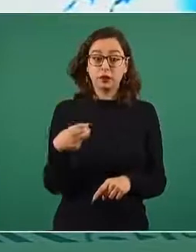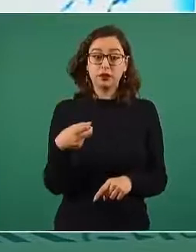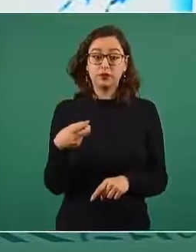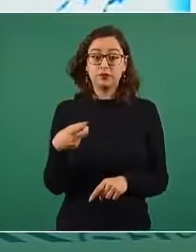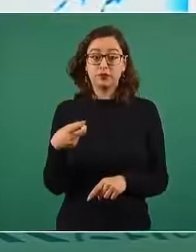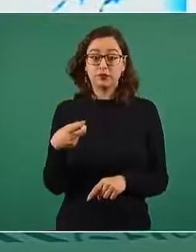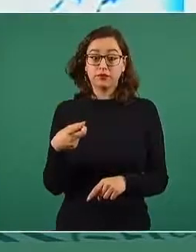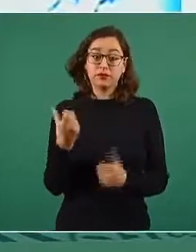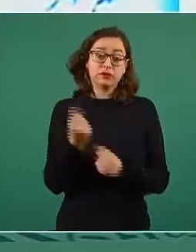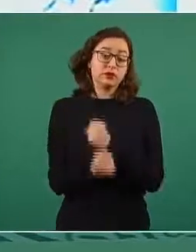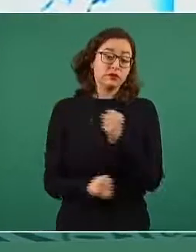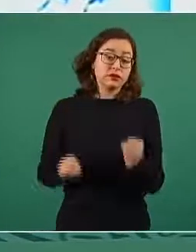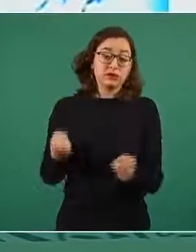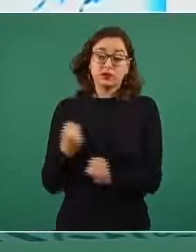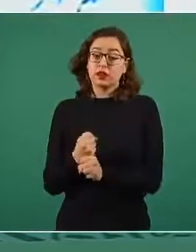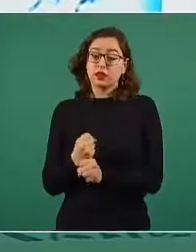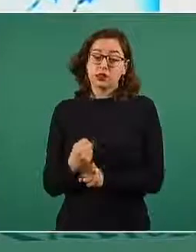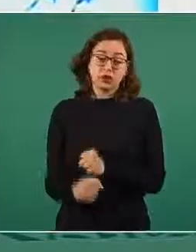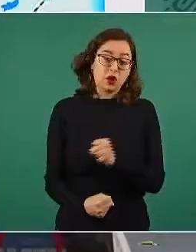durante décadas